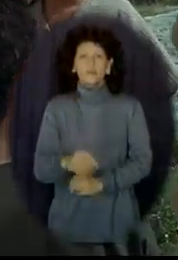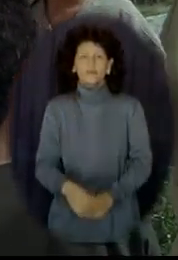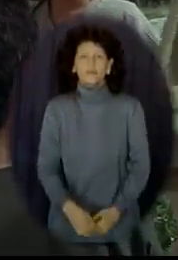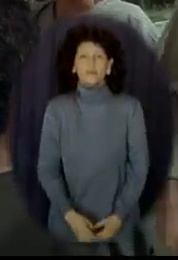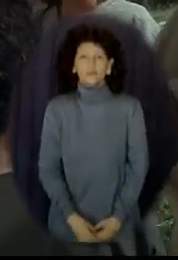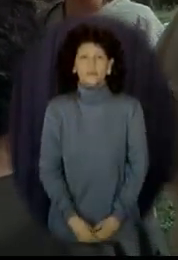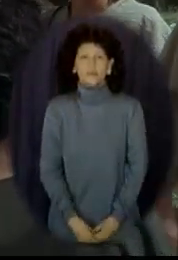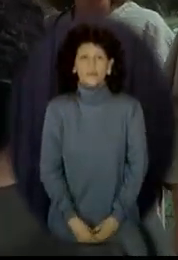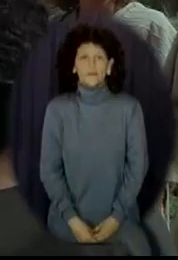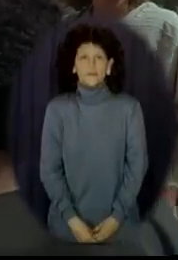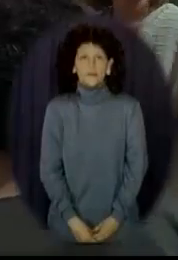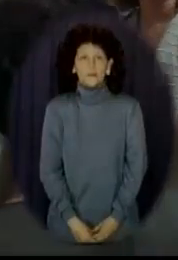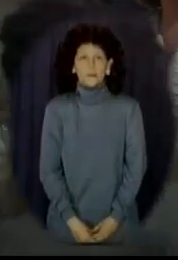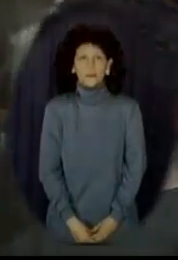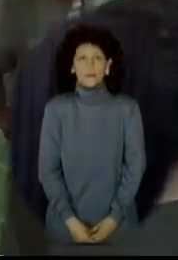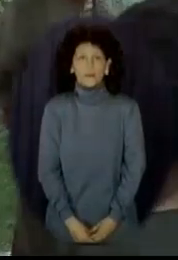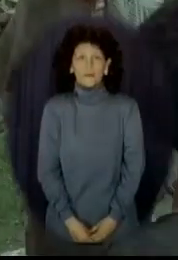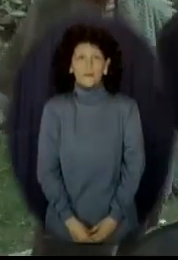Santiago.